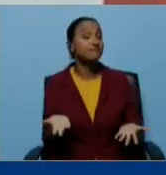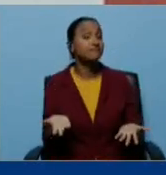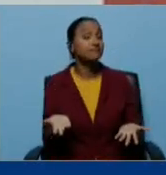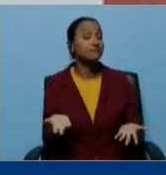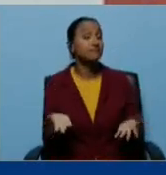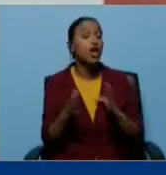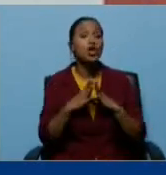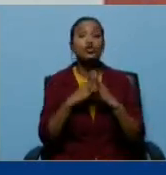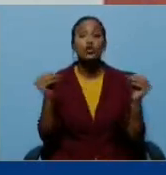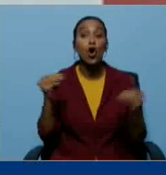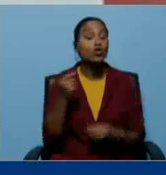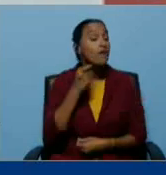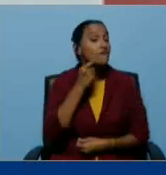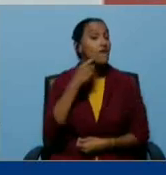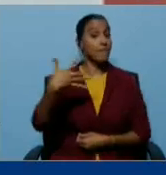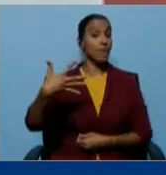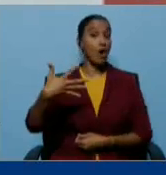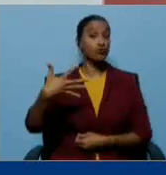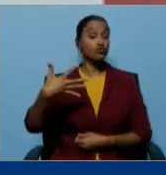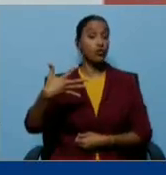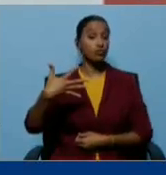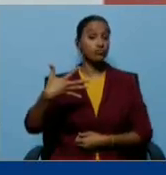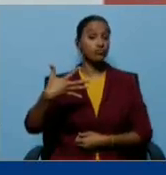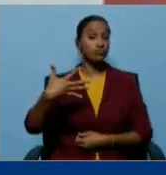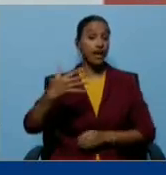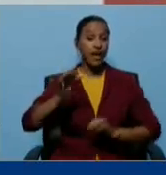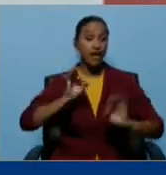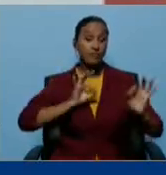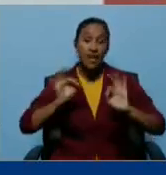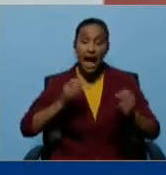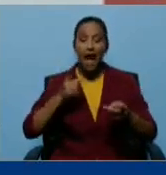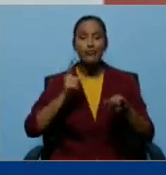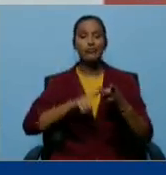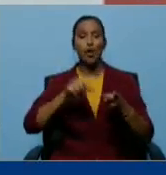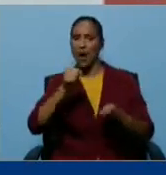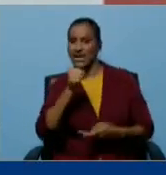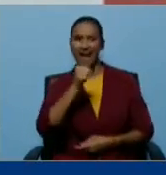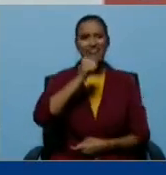Todos los artistas famosos e importantes